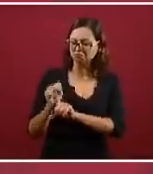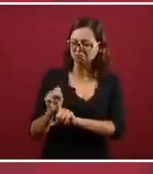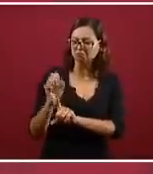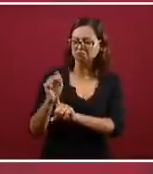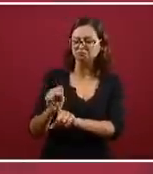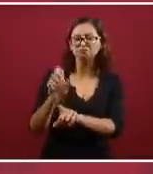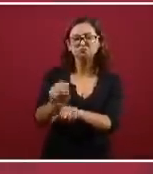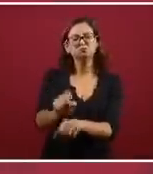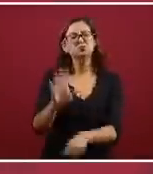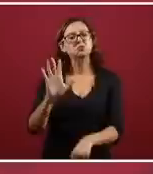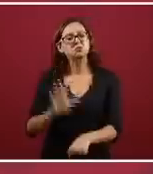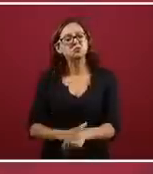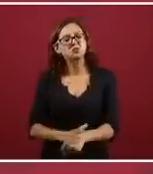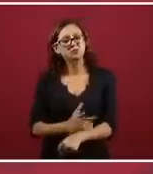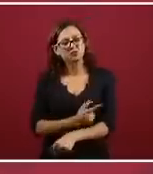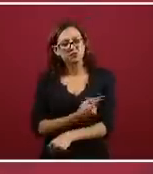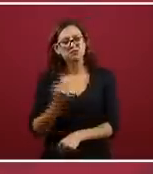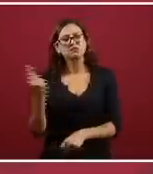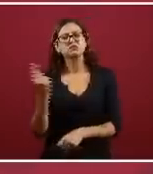porque